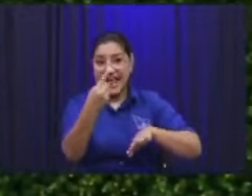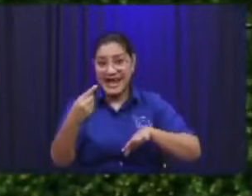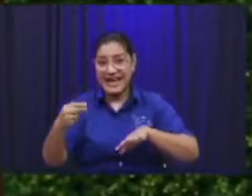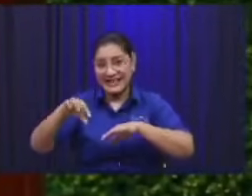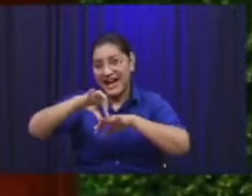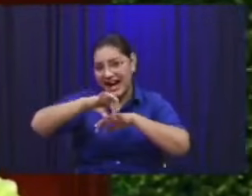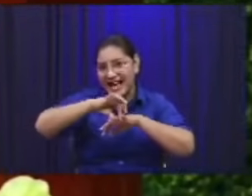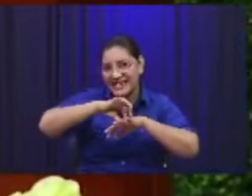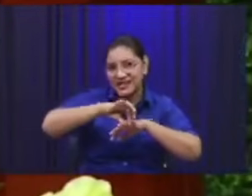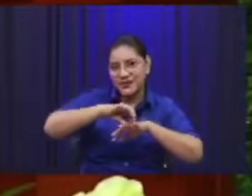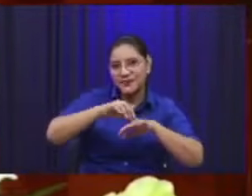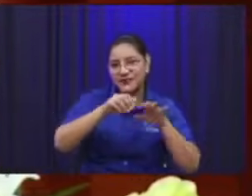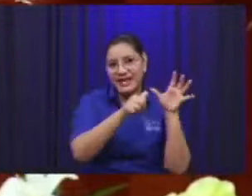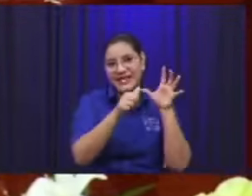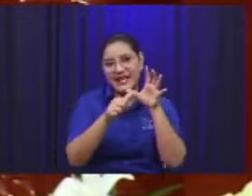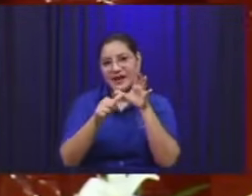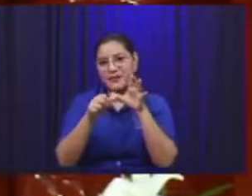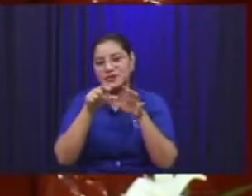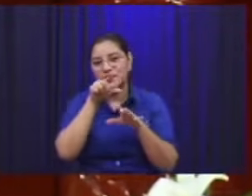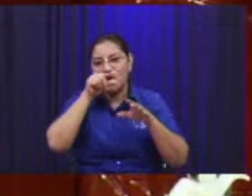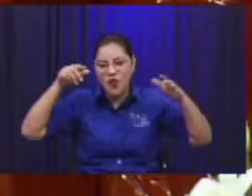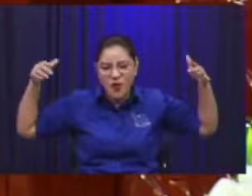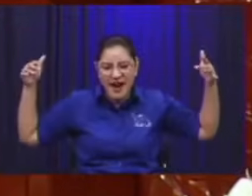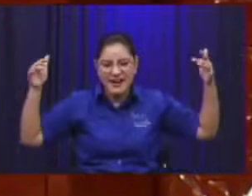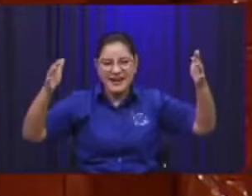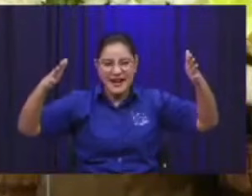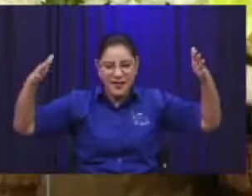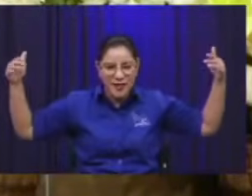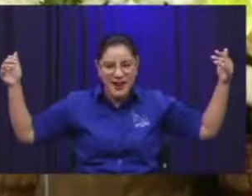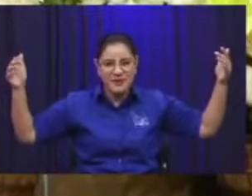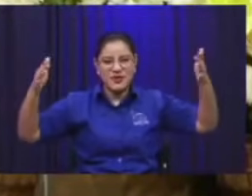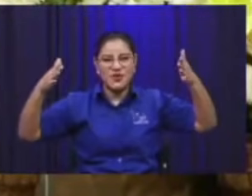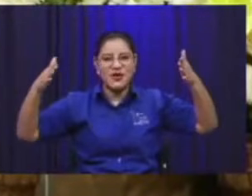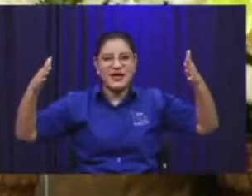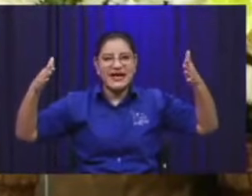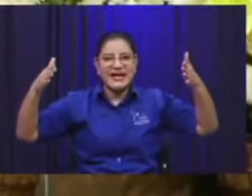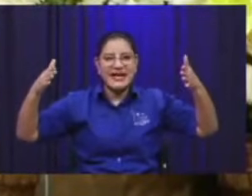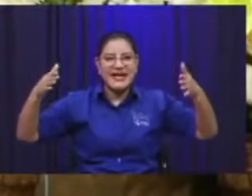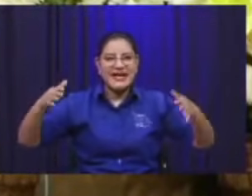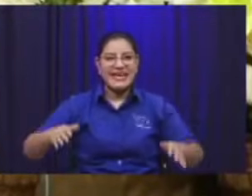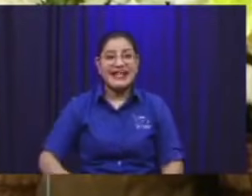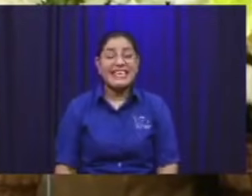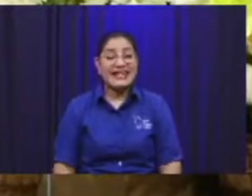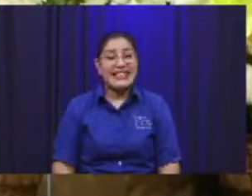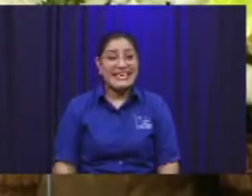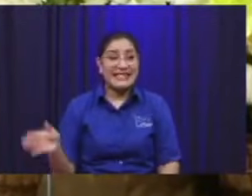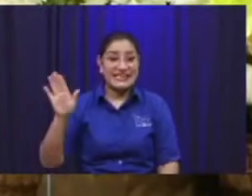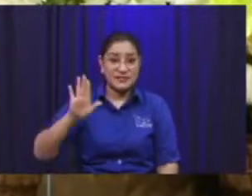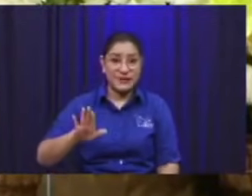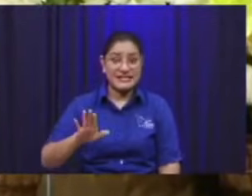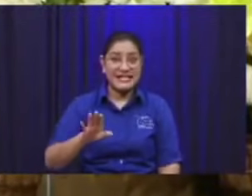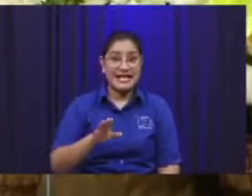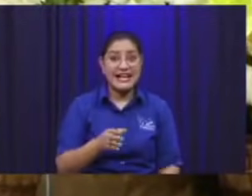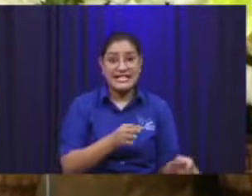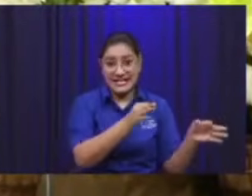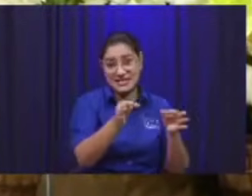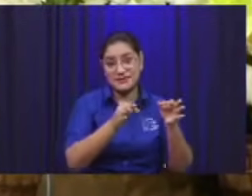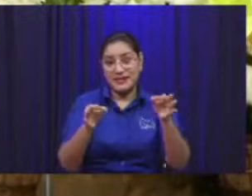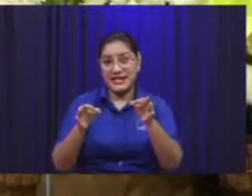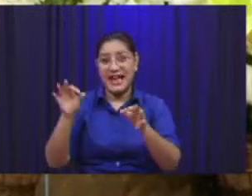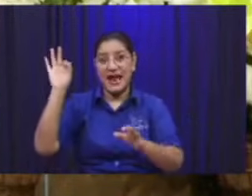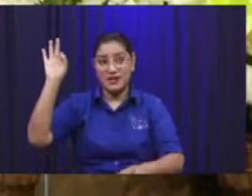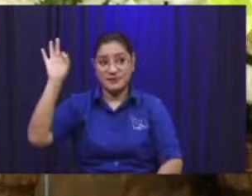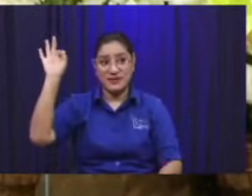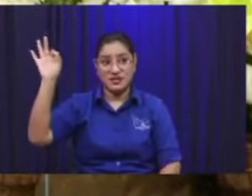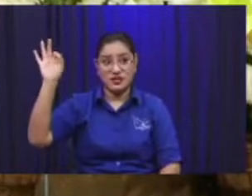y el apóstol un águila volando y por cierto entonces empecé a decir a los pastores yo